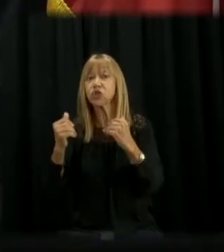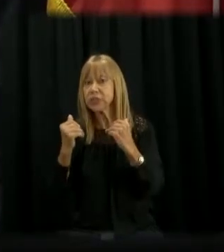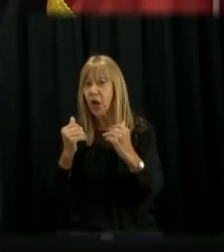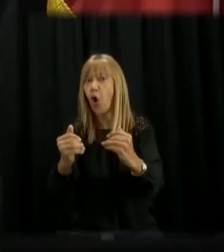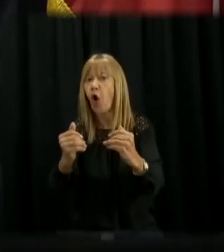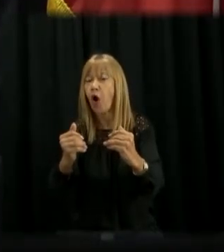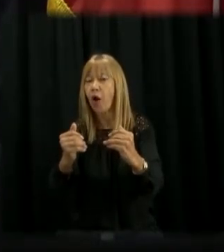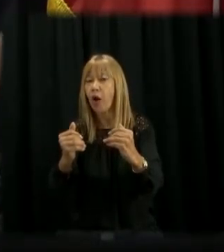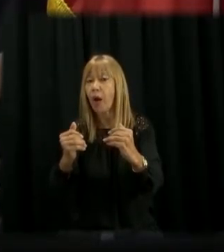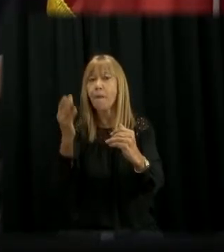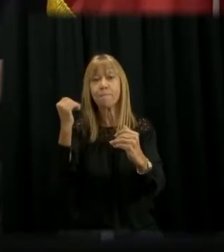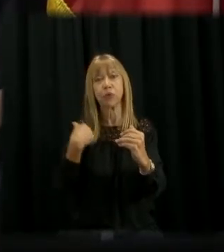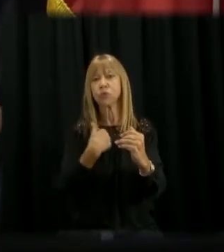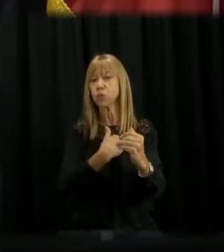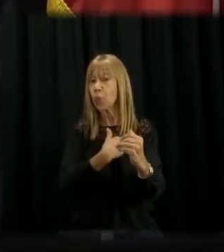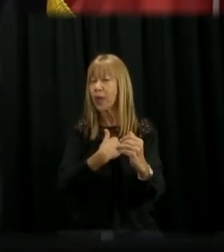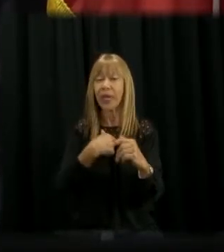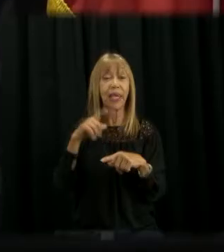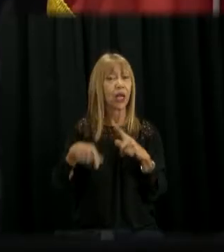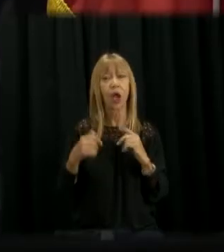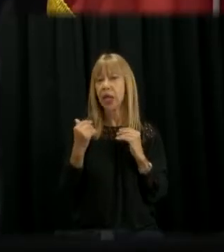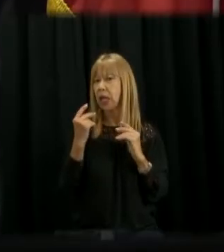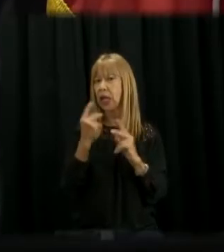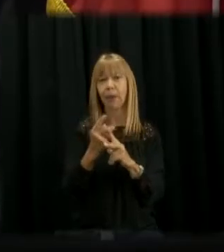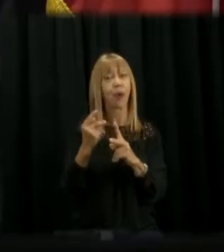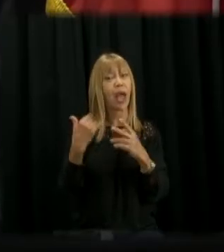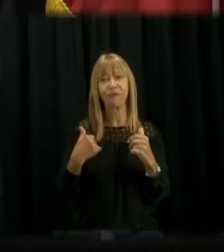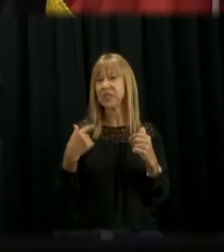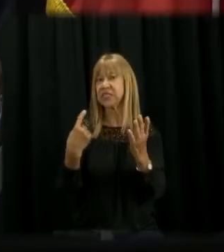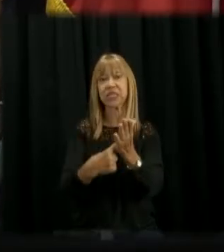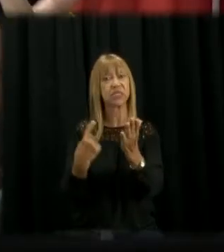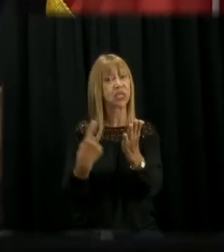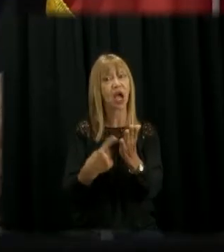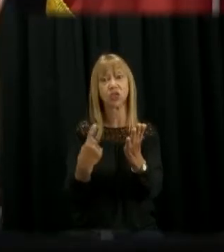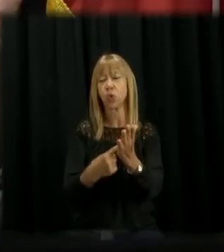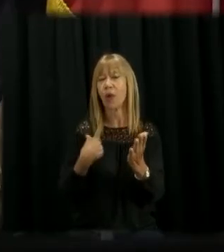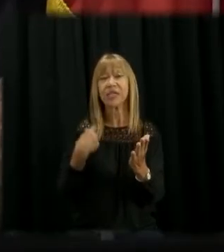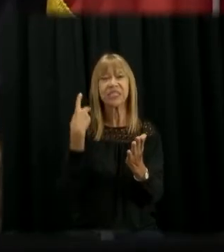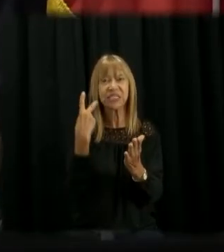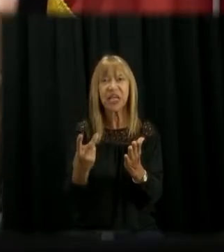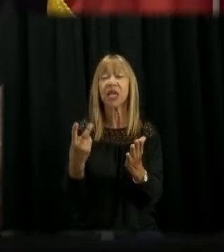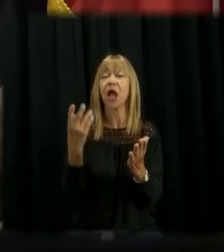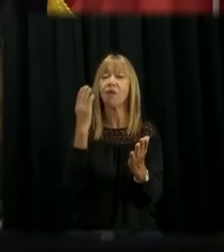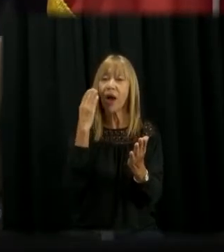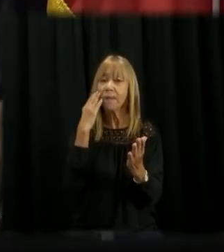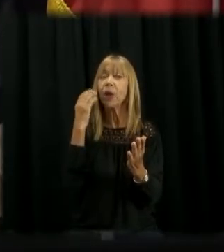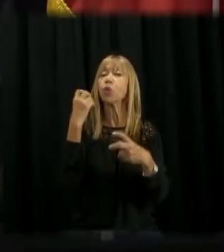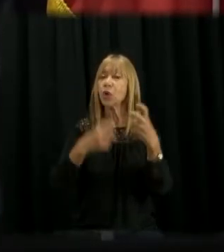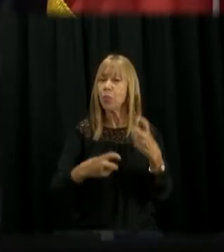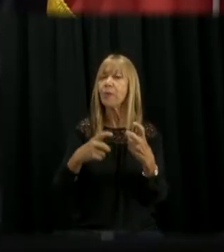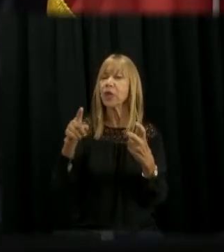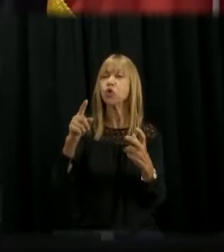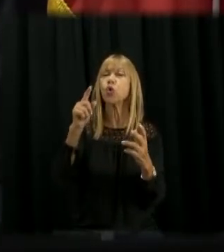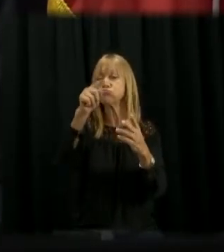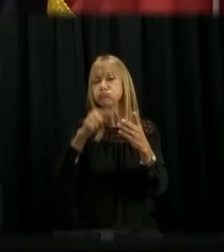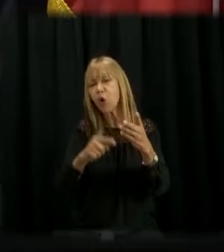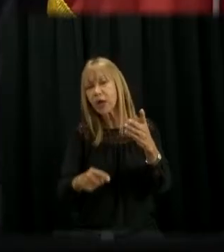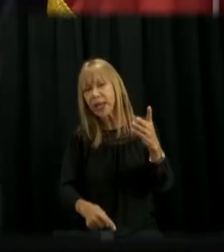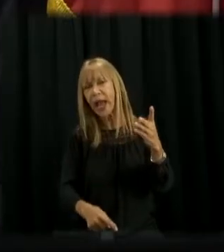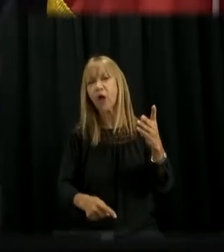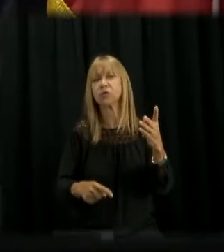muevan y para que puedan actuar, porque no podemos tener esta discusión siempre. La hemos visto los problemas y